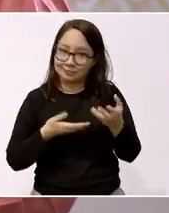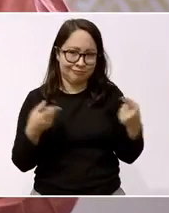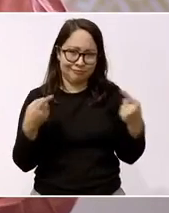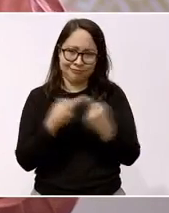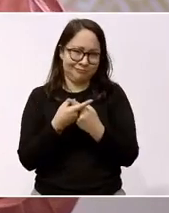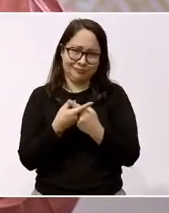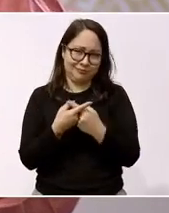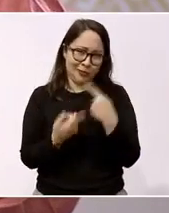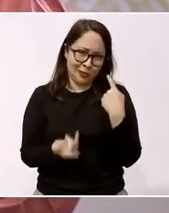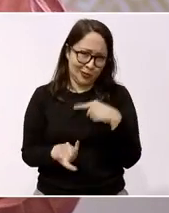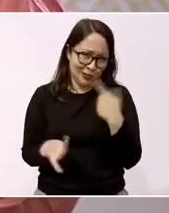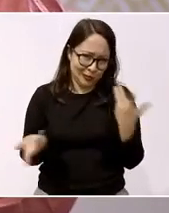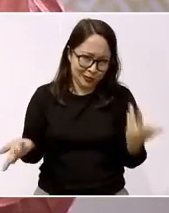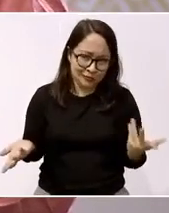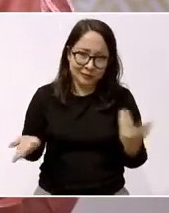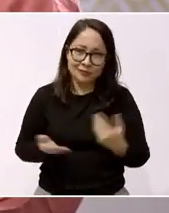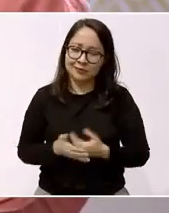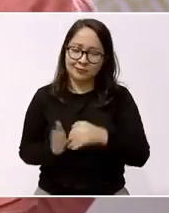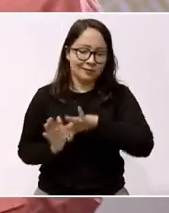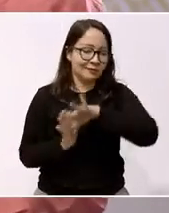Decidimos, por eso,